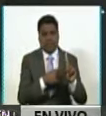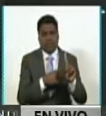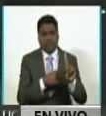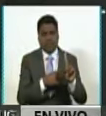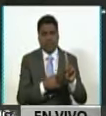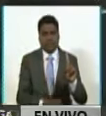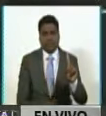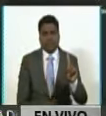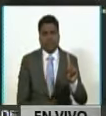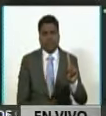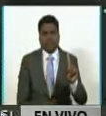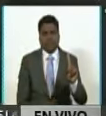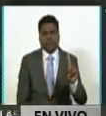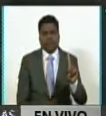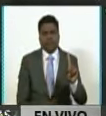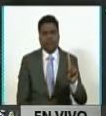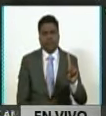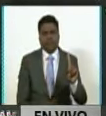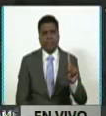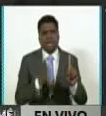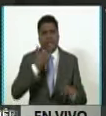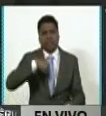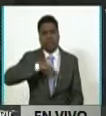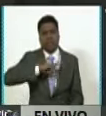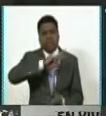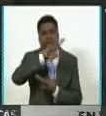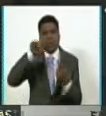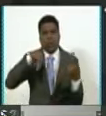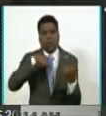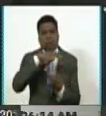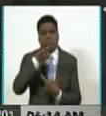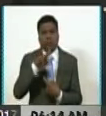originarias de nuestra revolución bolivariana.